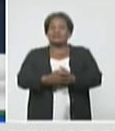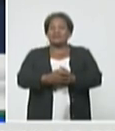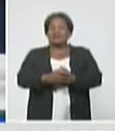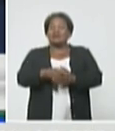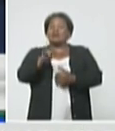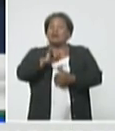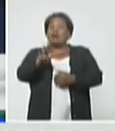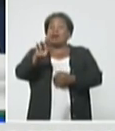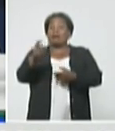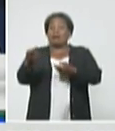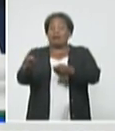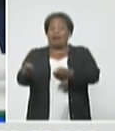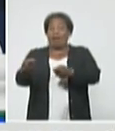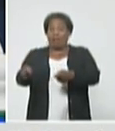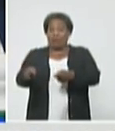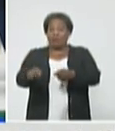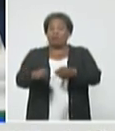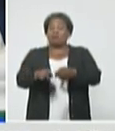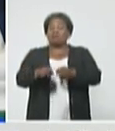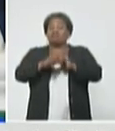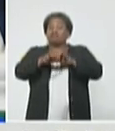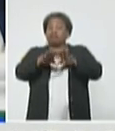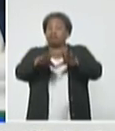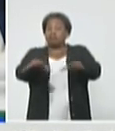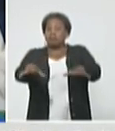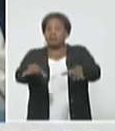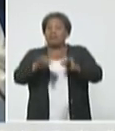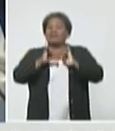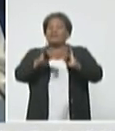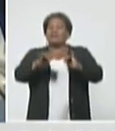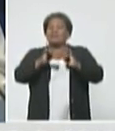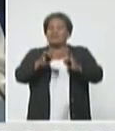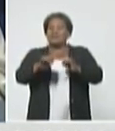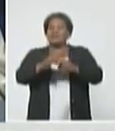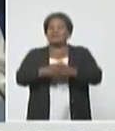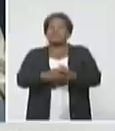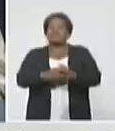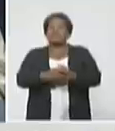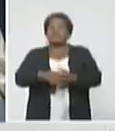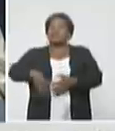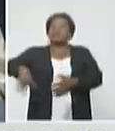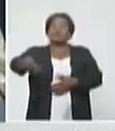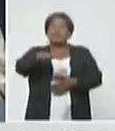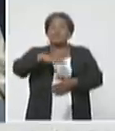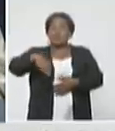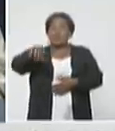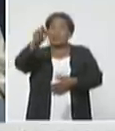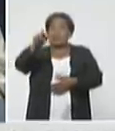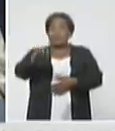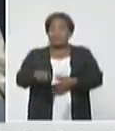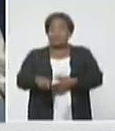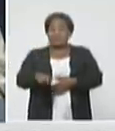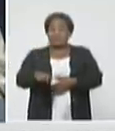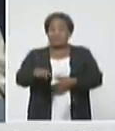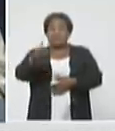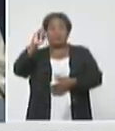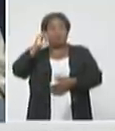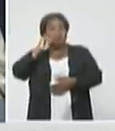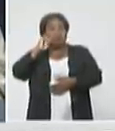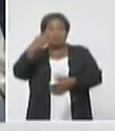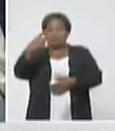que multiplican la información y hace que llegue a más personas, y a todas las personas que nos escuchan en diferentes